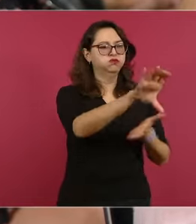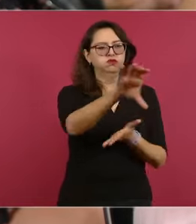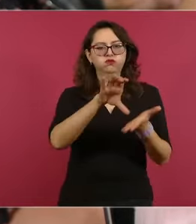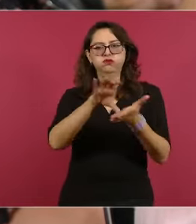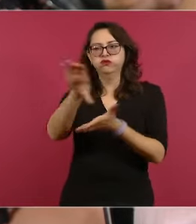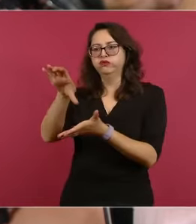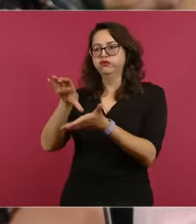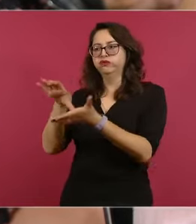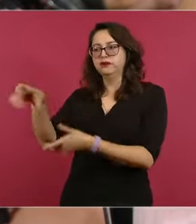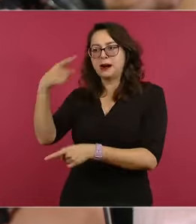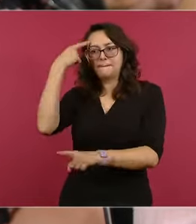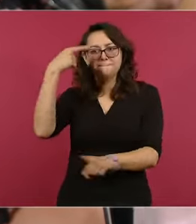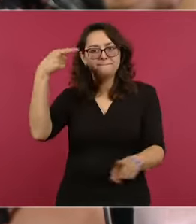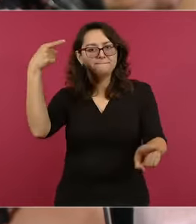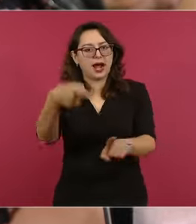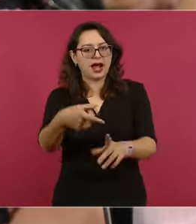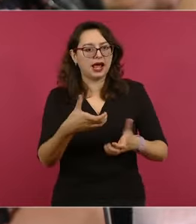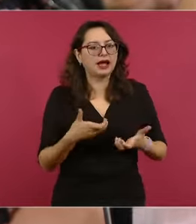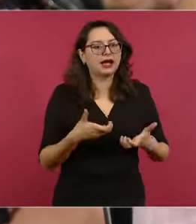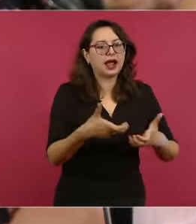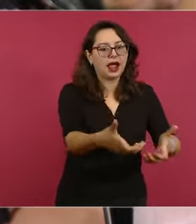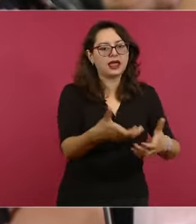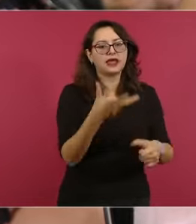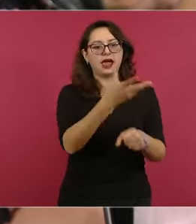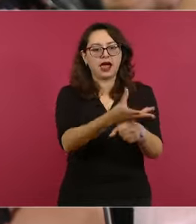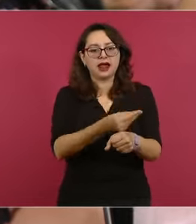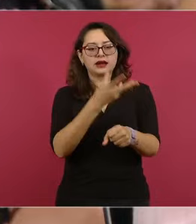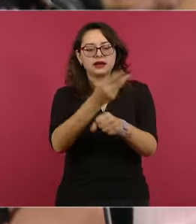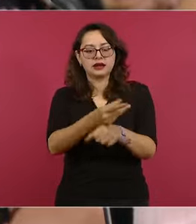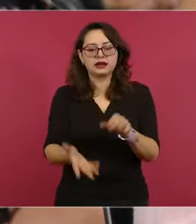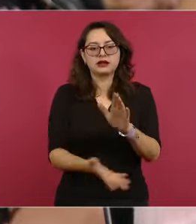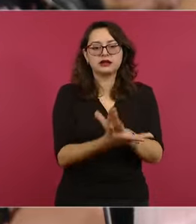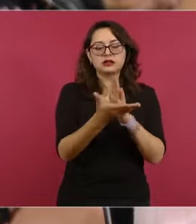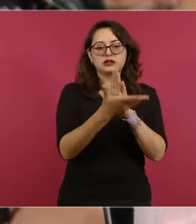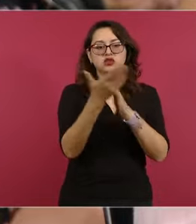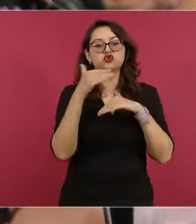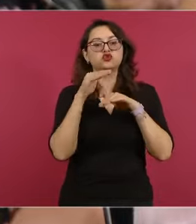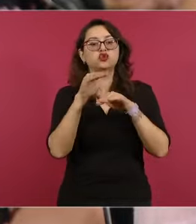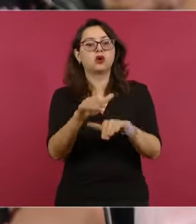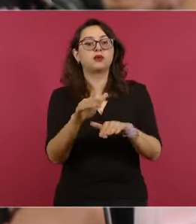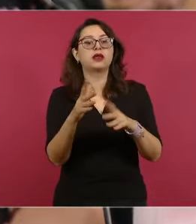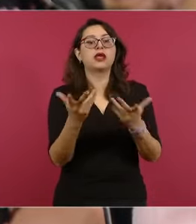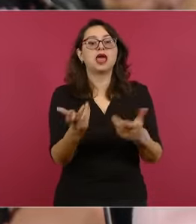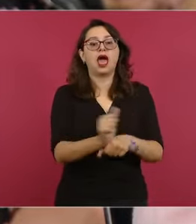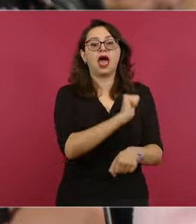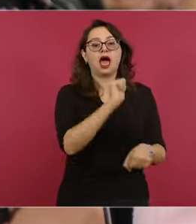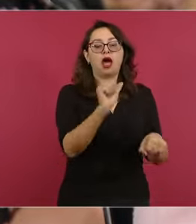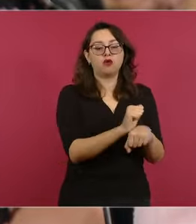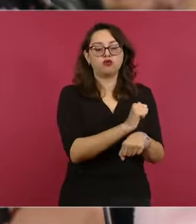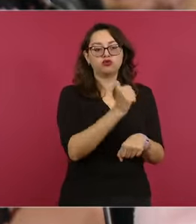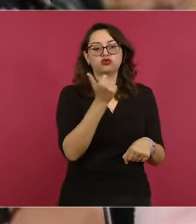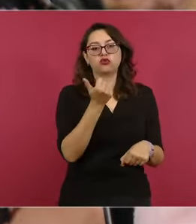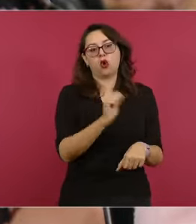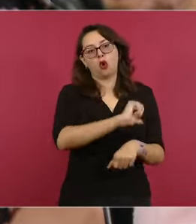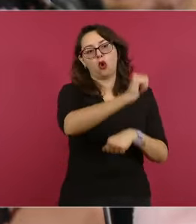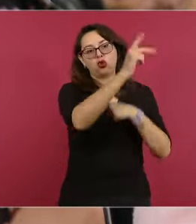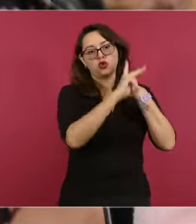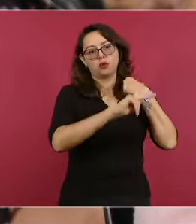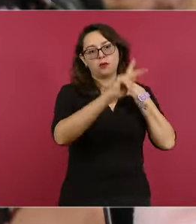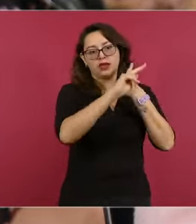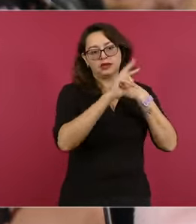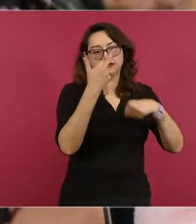carreteras, del dinero de la regularización de autos y también de los recursos que van